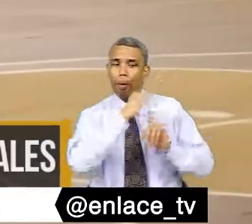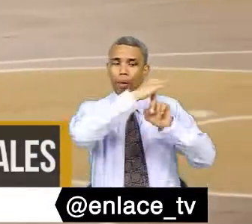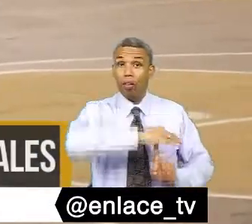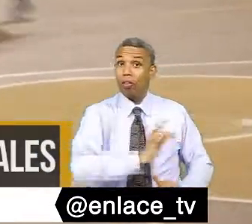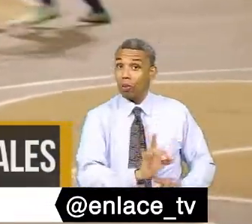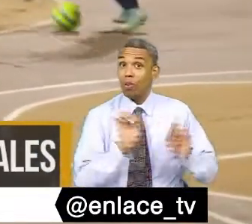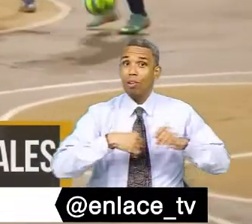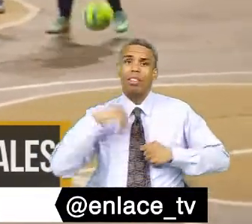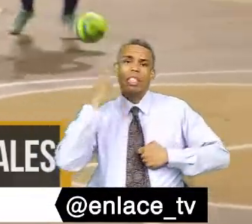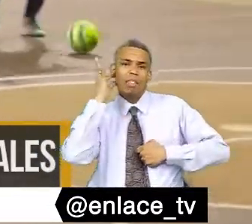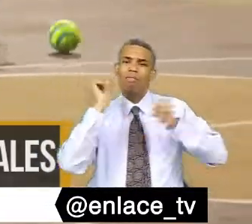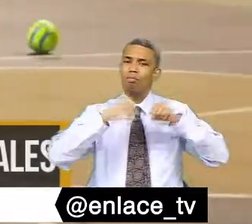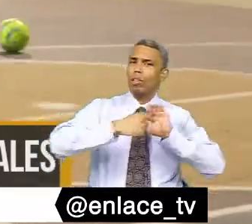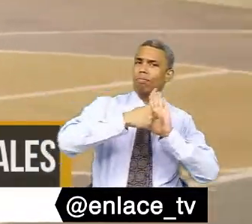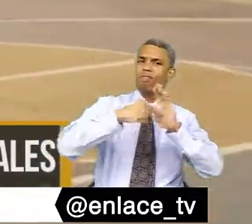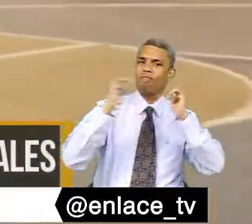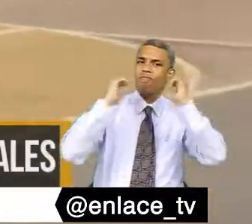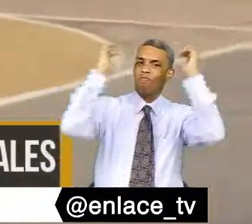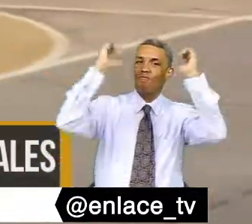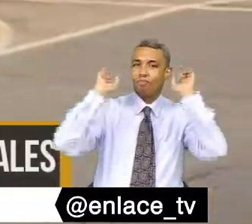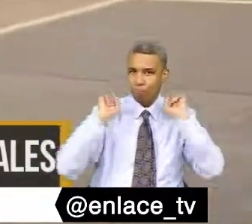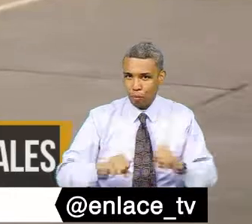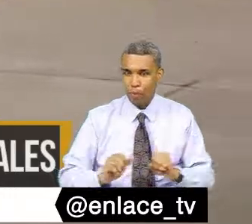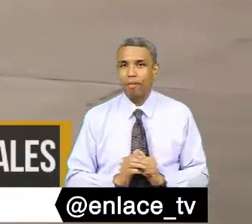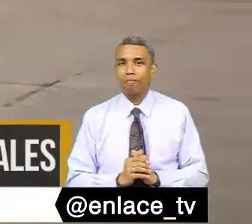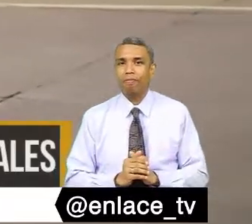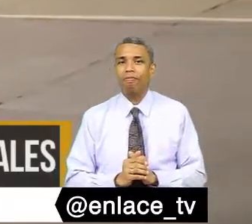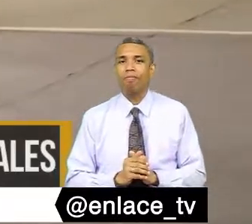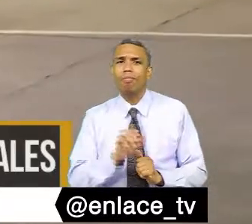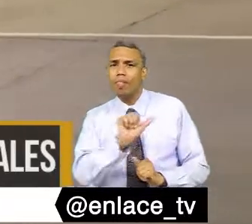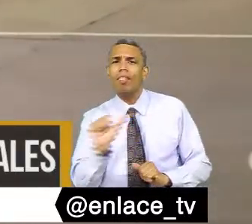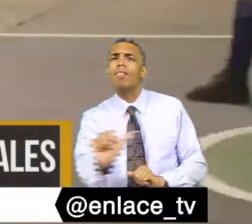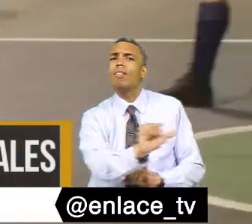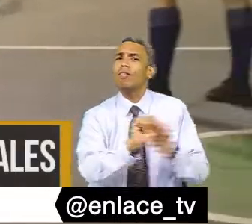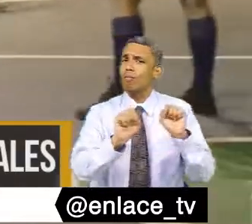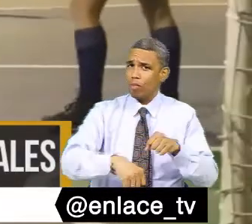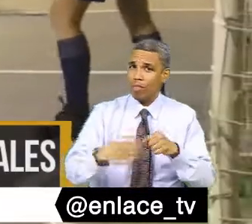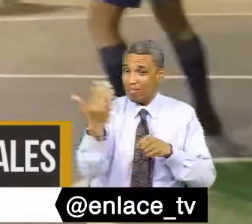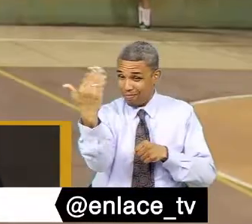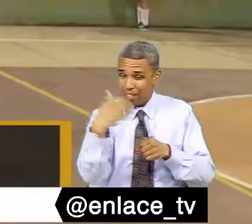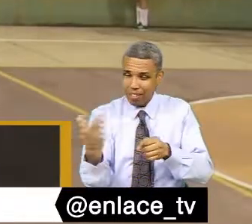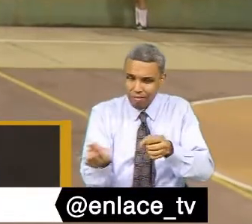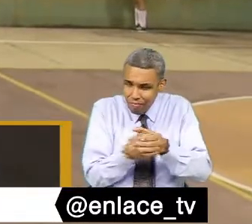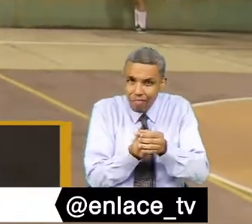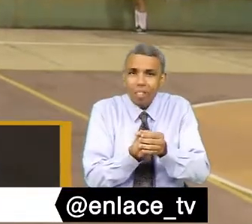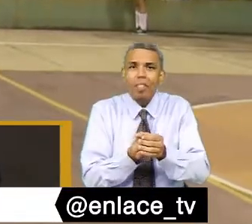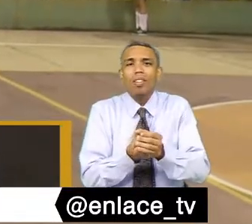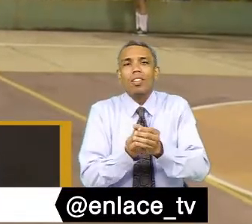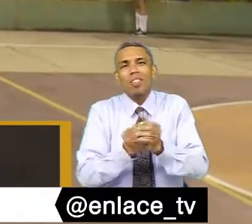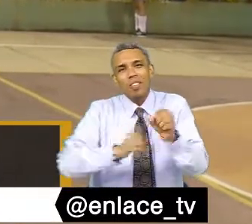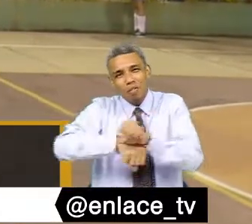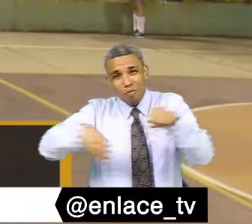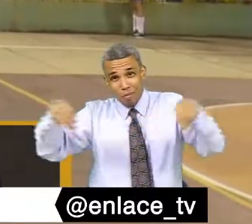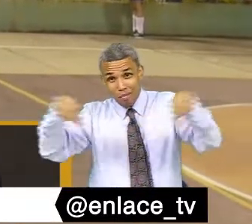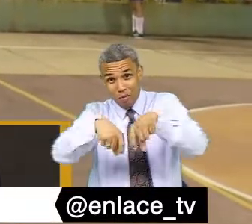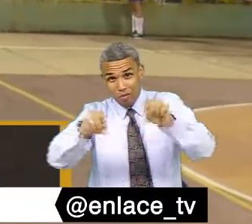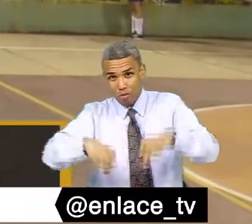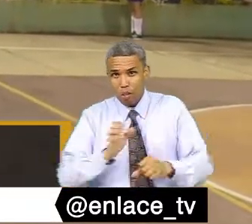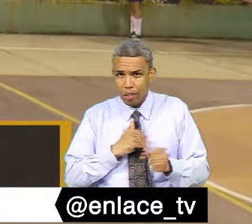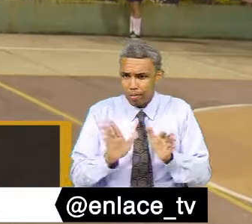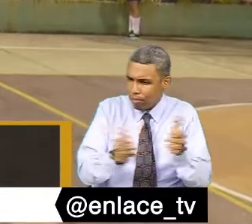excelente que nos dieran la oportunidad a nosotras las mujeres. Hago la invitación a todas las mujeres barranqueñas para que se integren, para que jueguen micro, para que la pasen bien, para